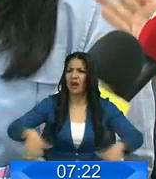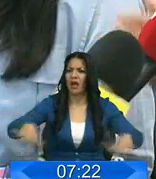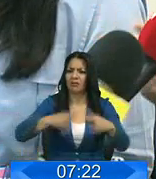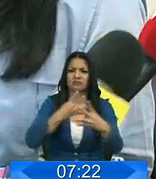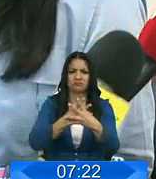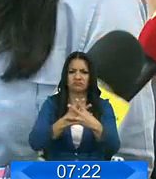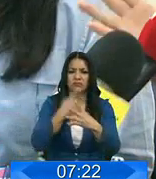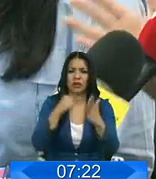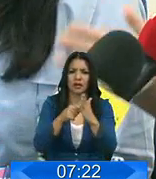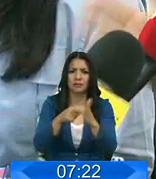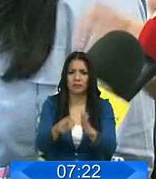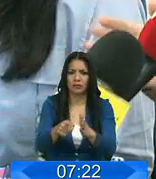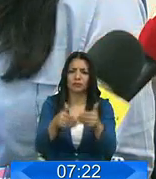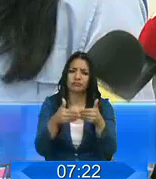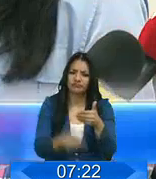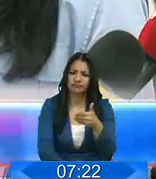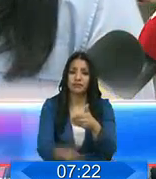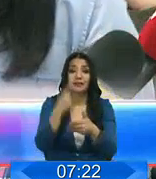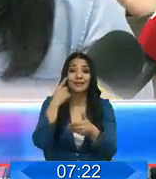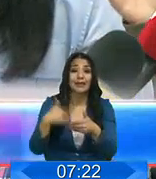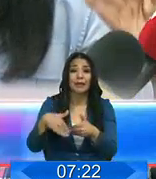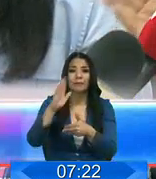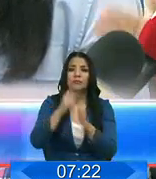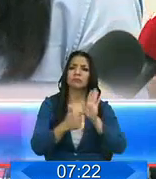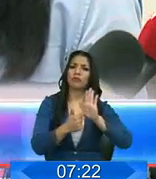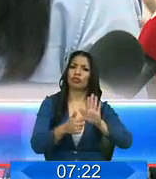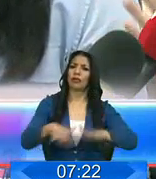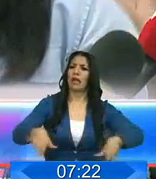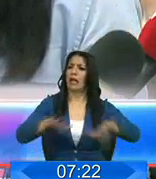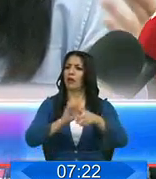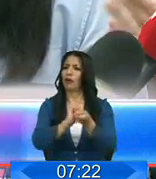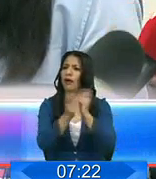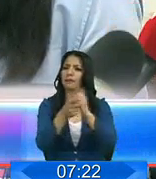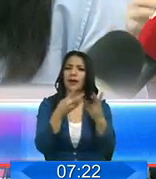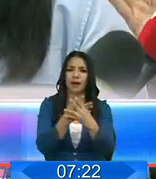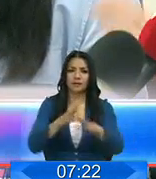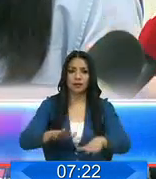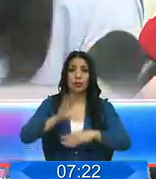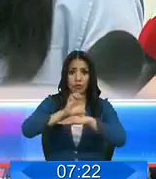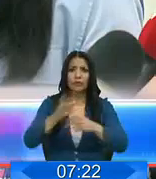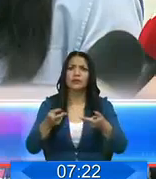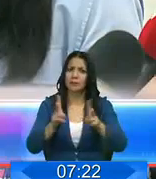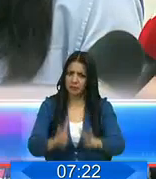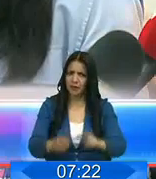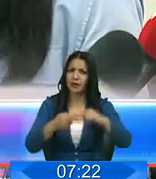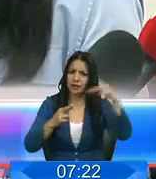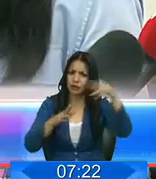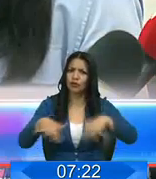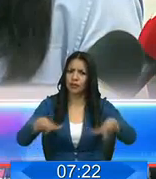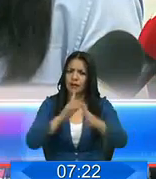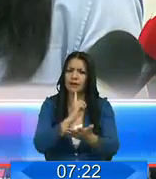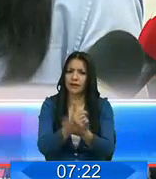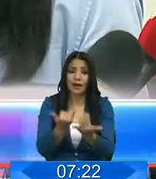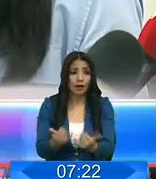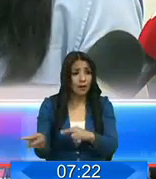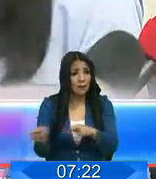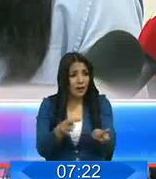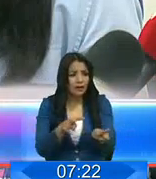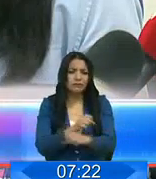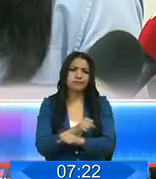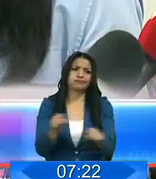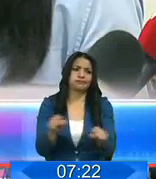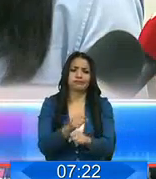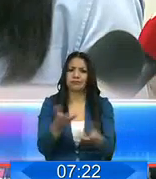eran, representaron durante mucho tiempo como el modelo de la rehabilitación, no solo del país, sino incluso a nivel regional. Hoy estamos mirando las consecuencias